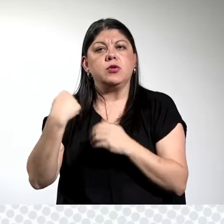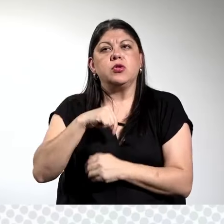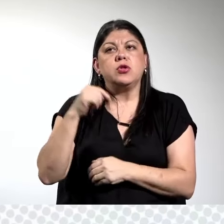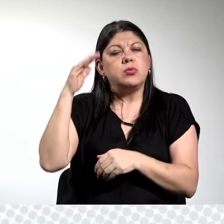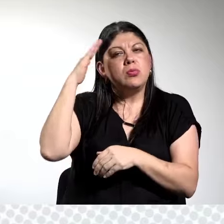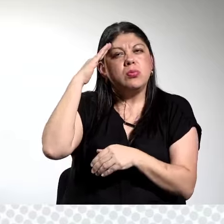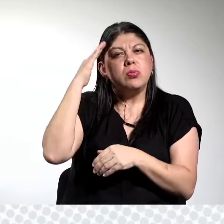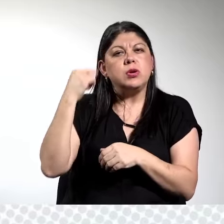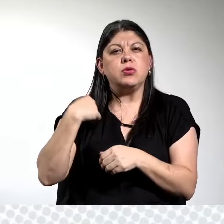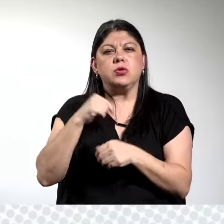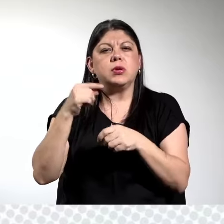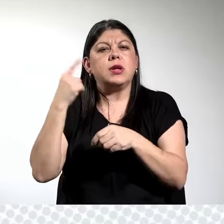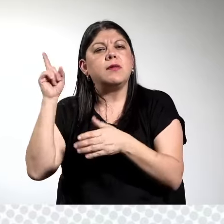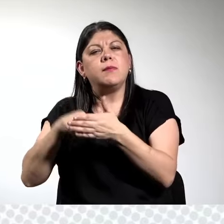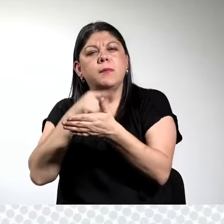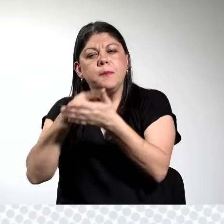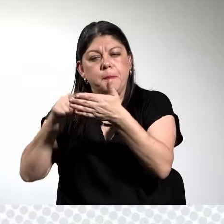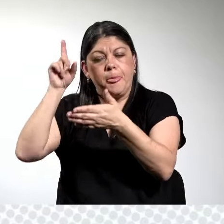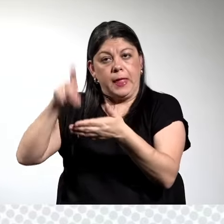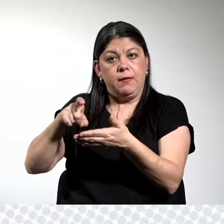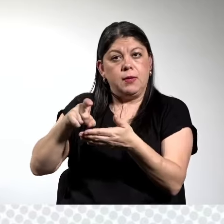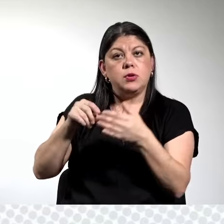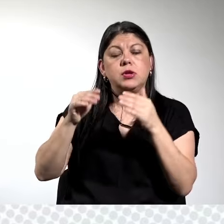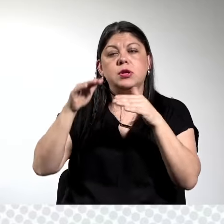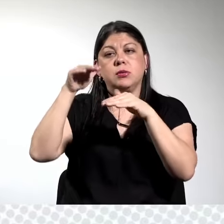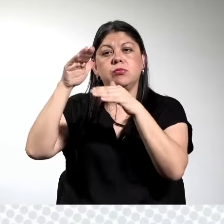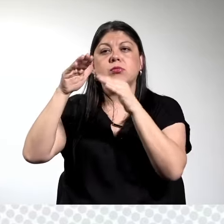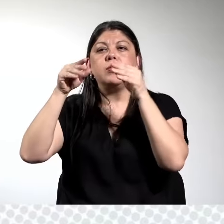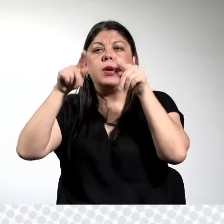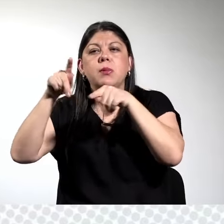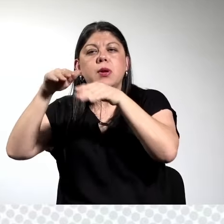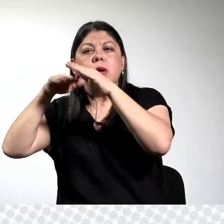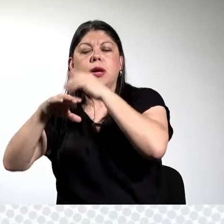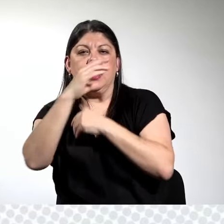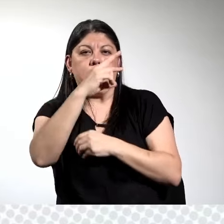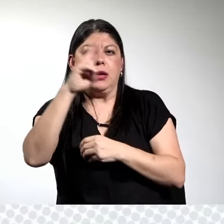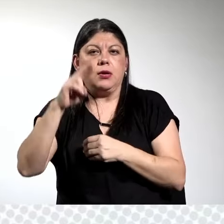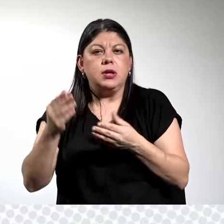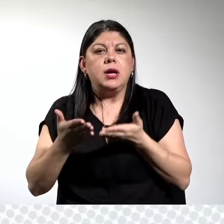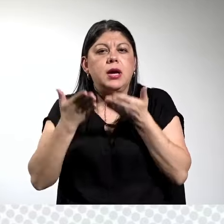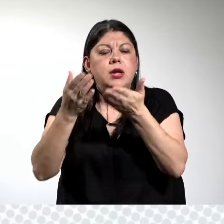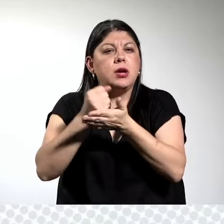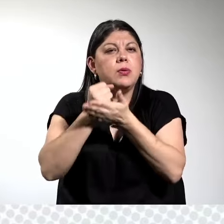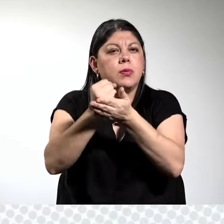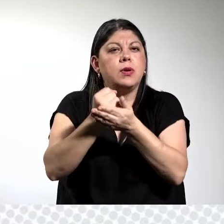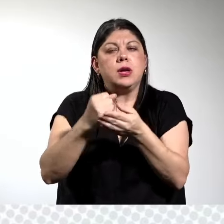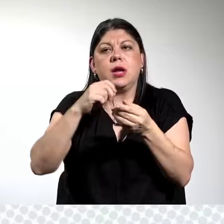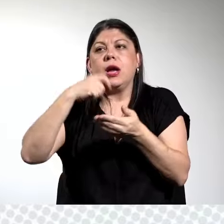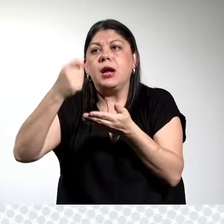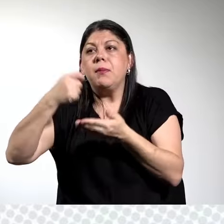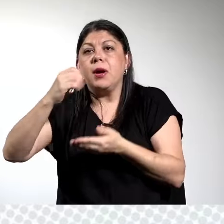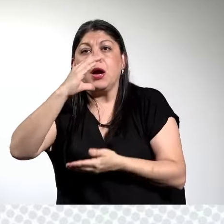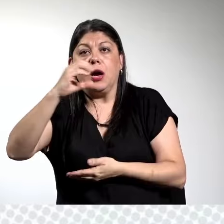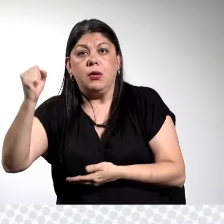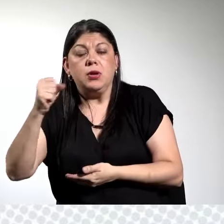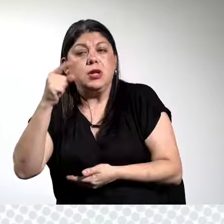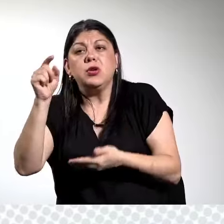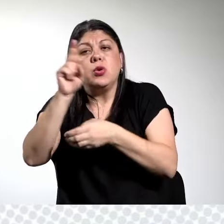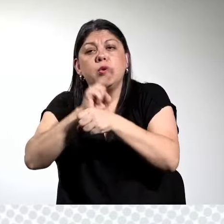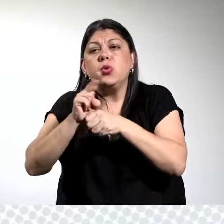y eso tenemos que atacarlo. Hoy en día la población migrante le aporta a Costa Rica mucho más en la caja de lo que la utiliza. Son los que menos